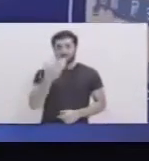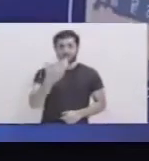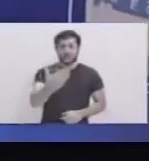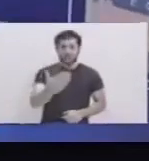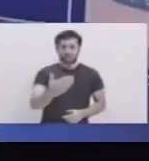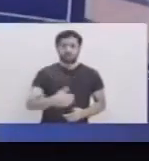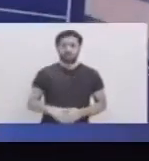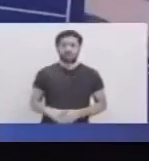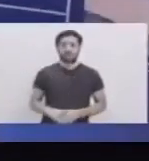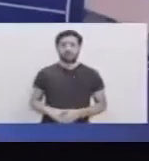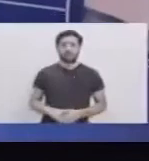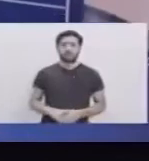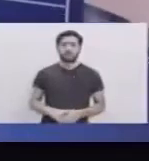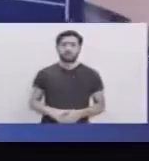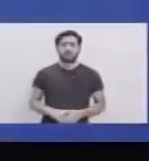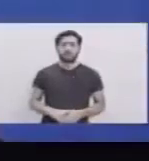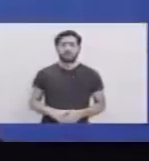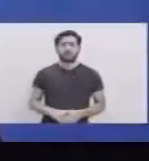Hacia el frente.